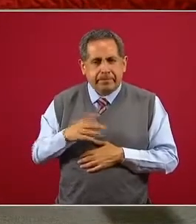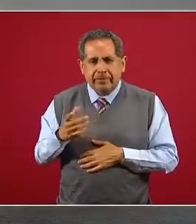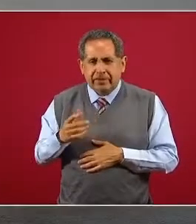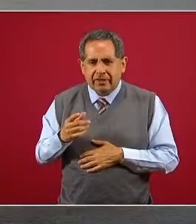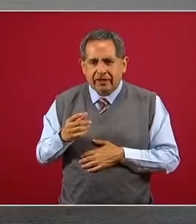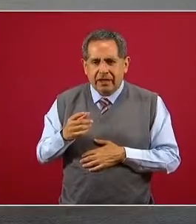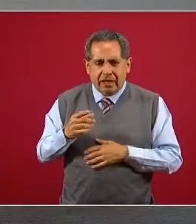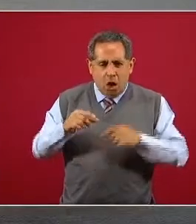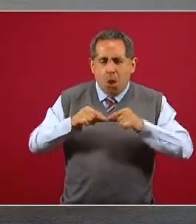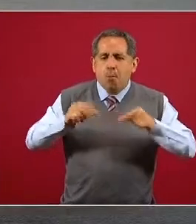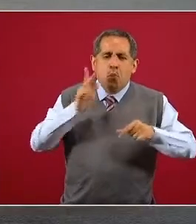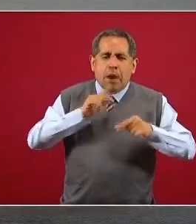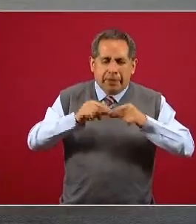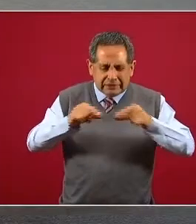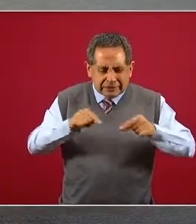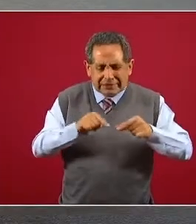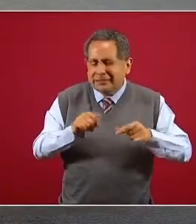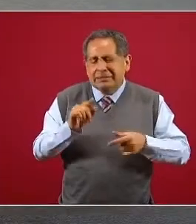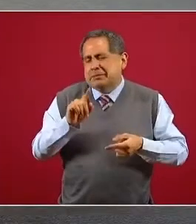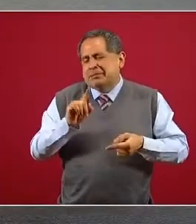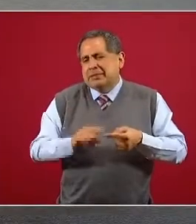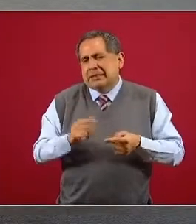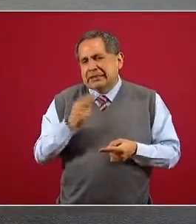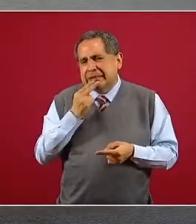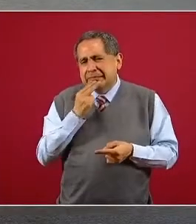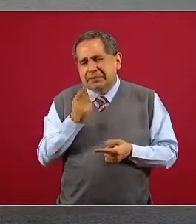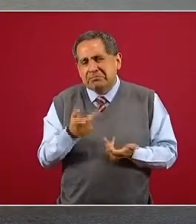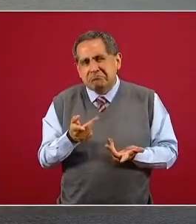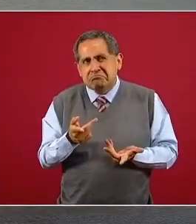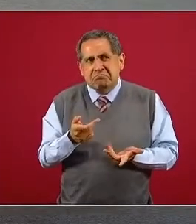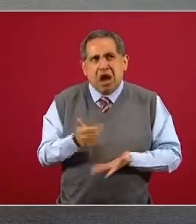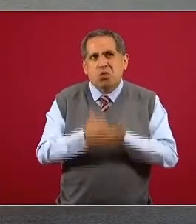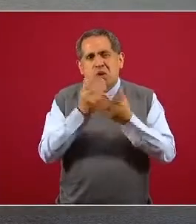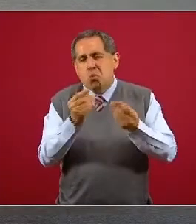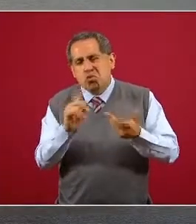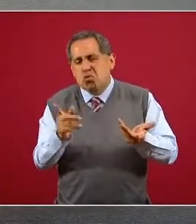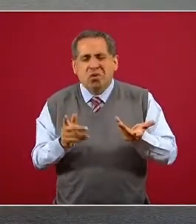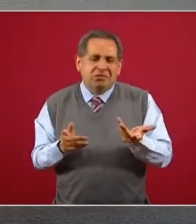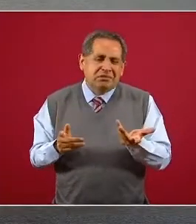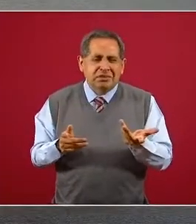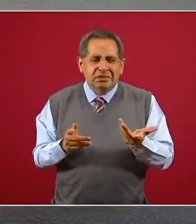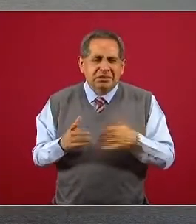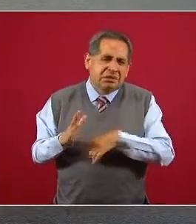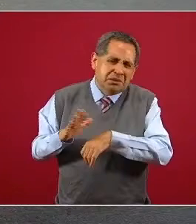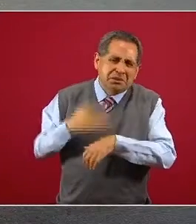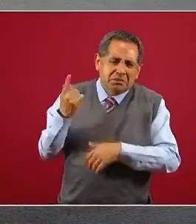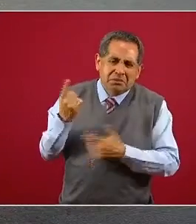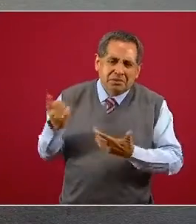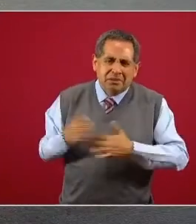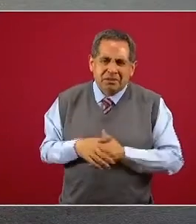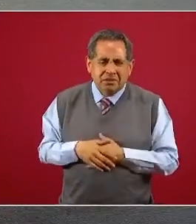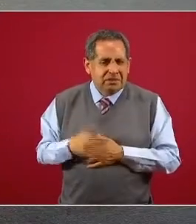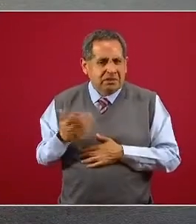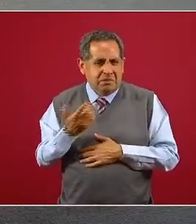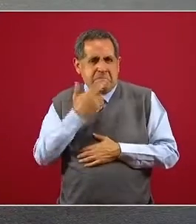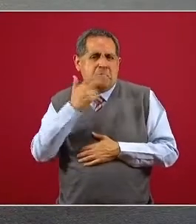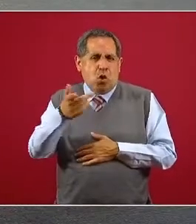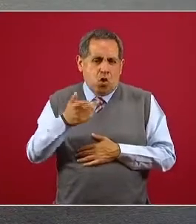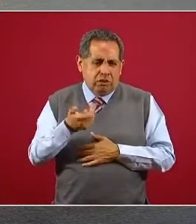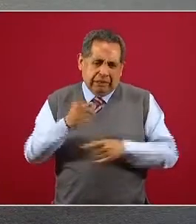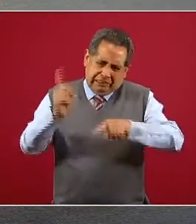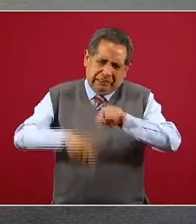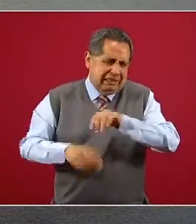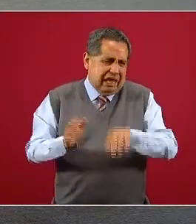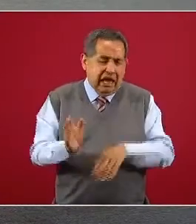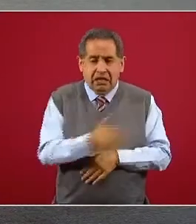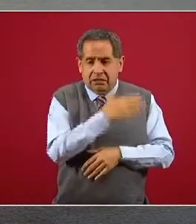baja incidencia, que realmente son productos que no están ayudando, ¿por qué no sería mejor que se quitaran del